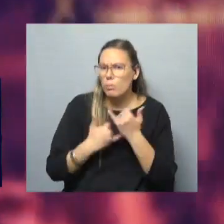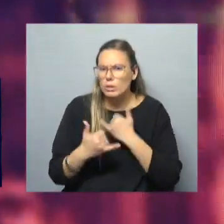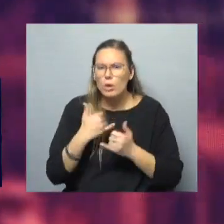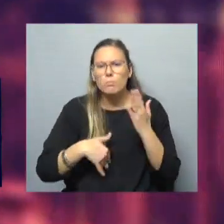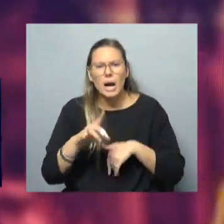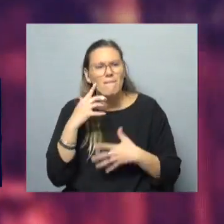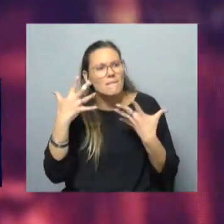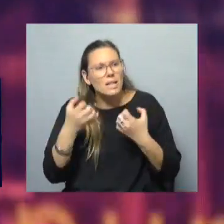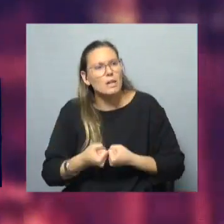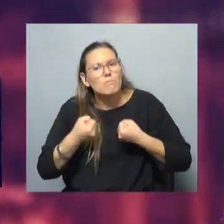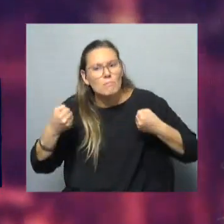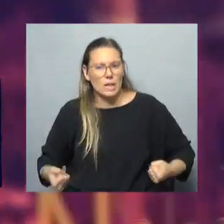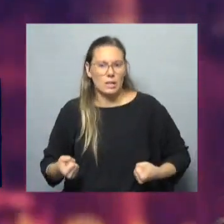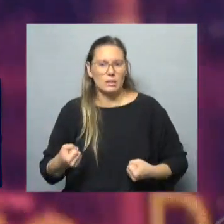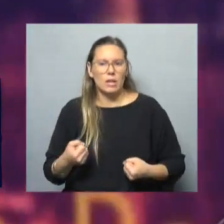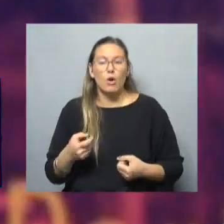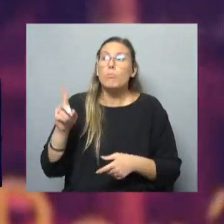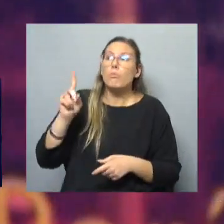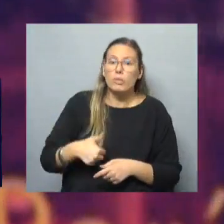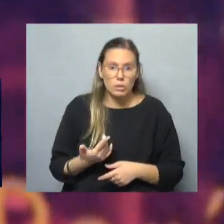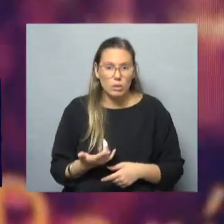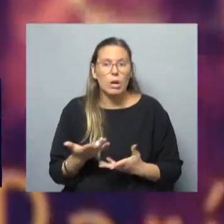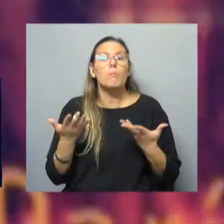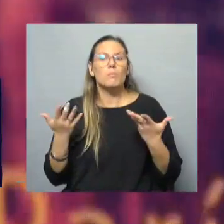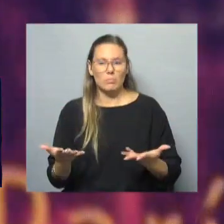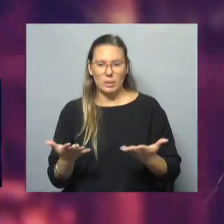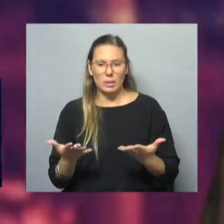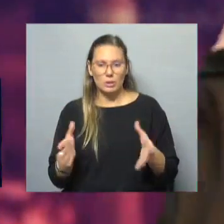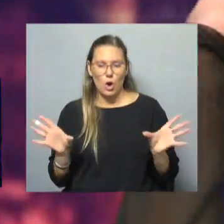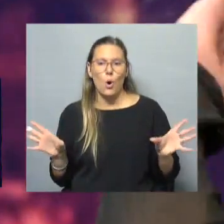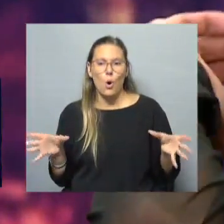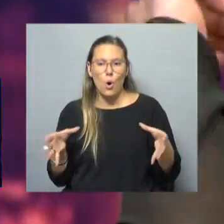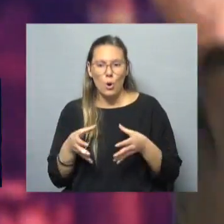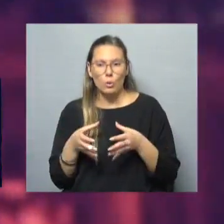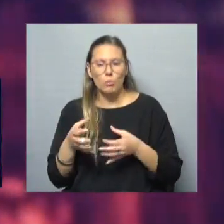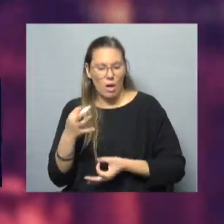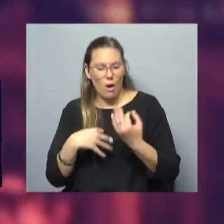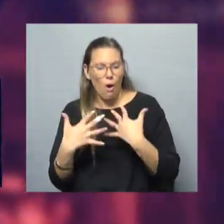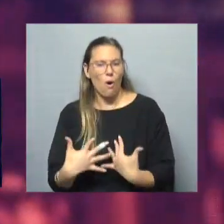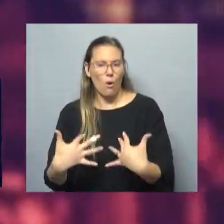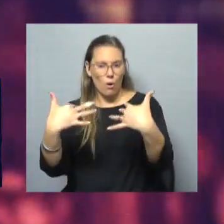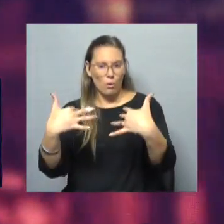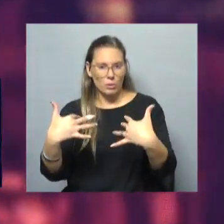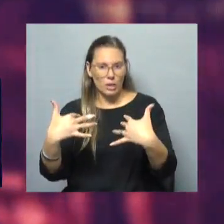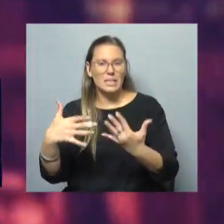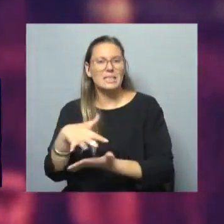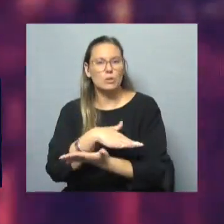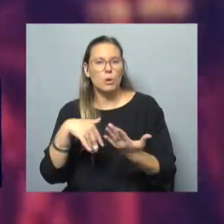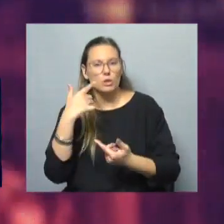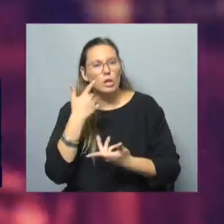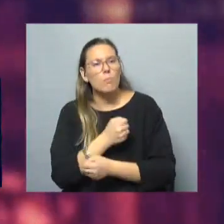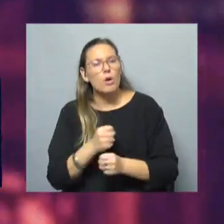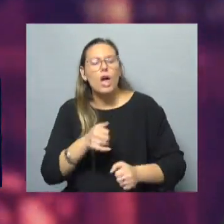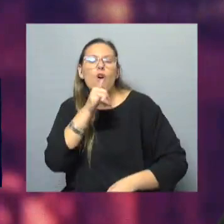más sobre el, claro, como la fuente. Entonces, por eso como que formamos como una obra que se basan como en hechos para poder